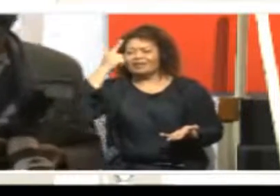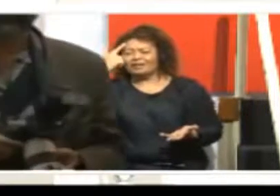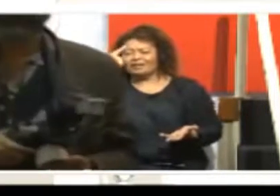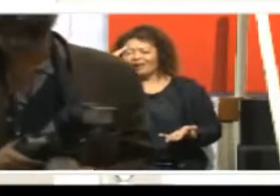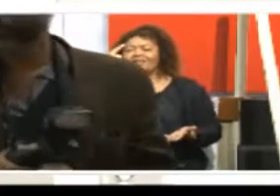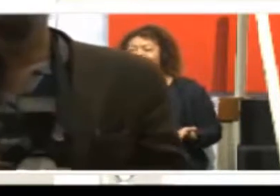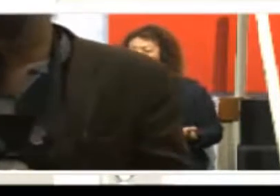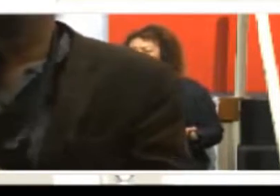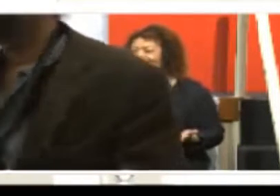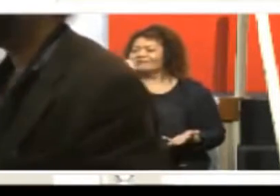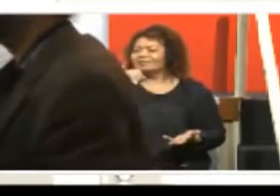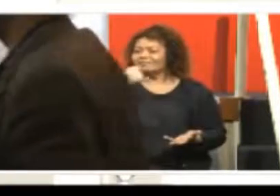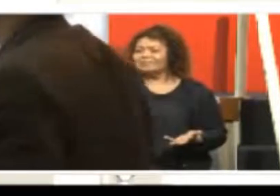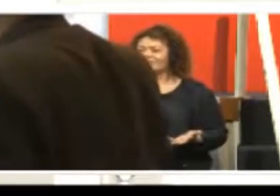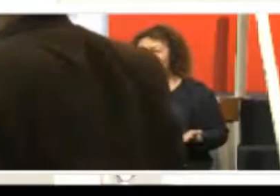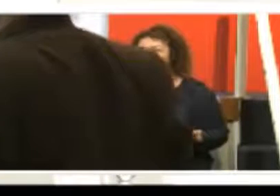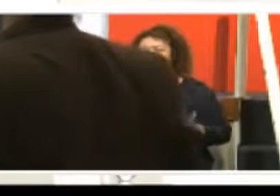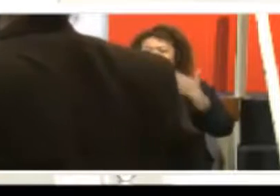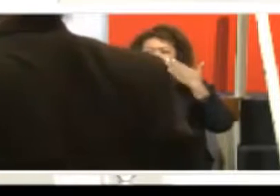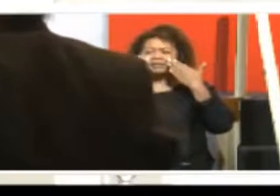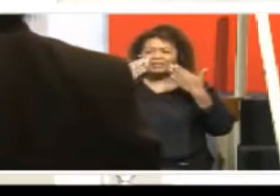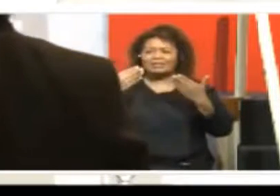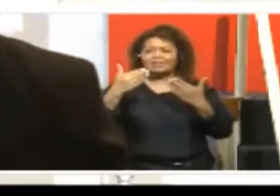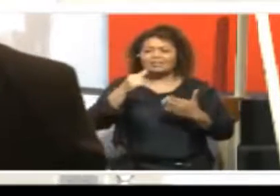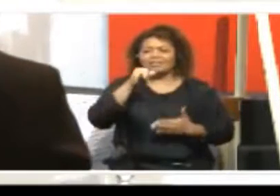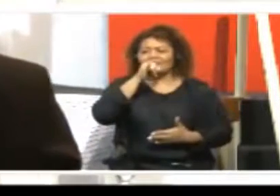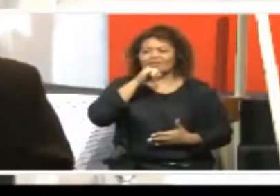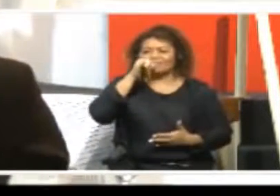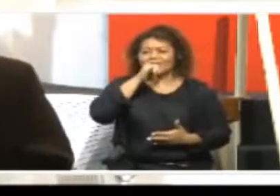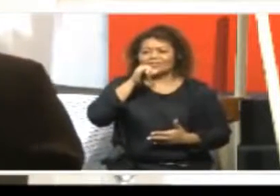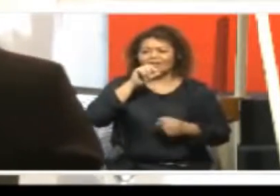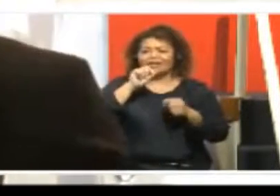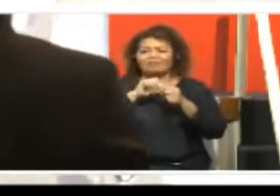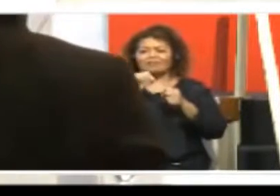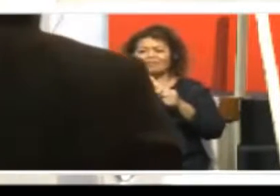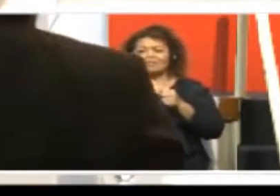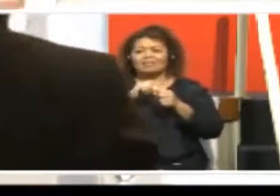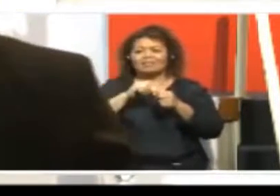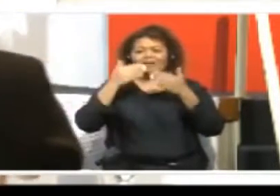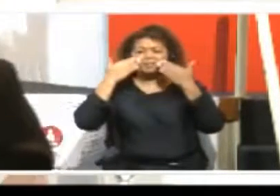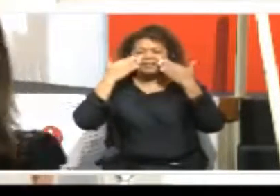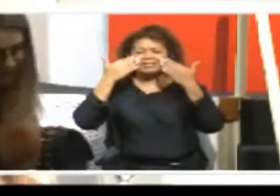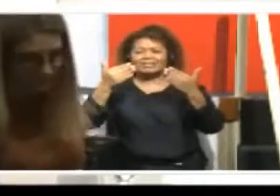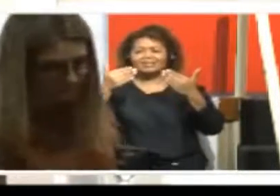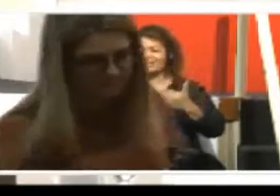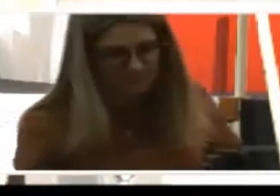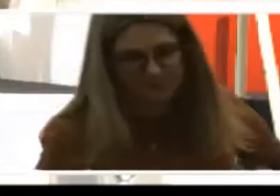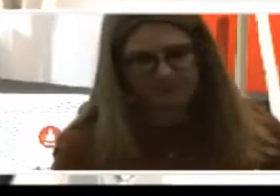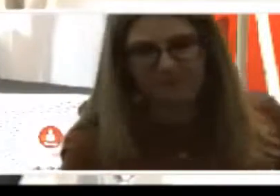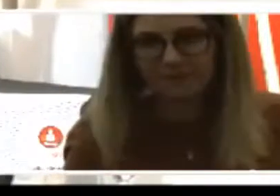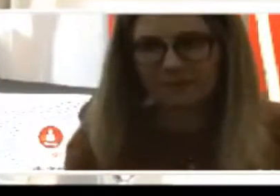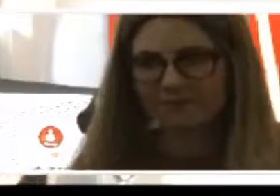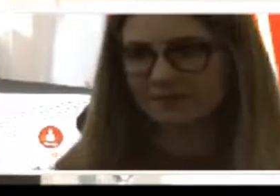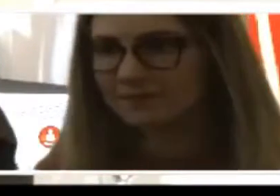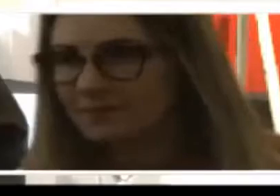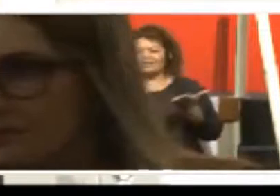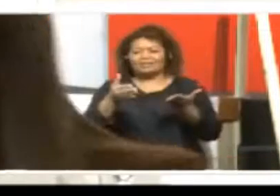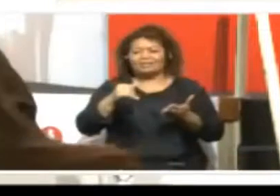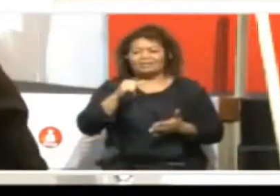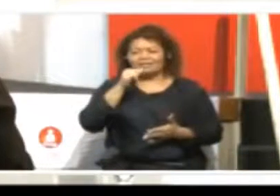Entonces la voy a decir en español. Bueno, Sin embargo, la presentación está en